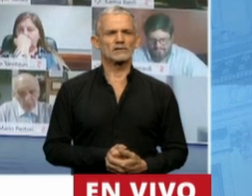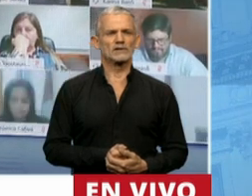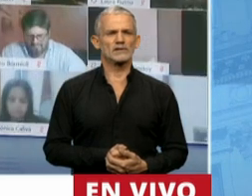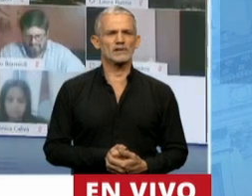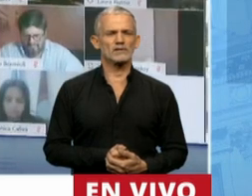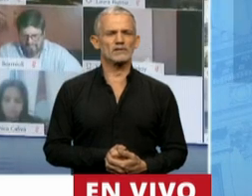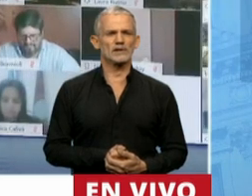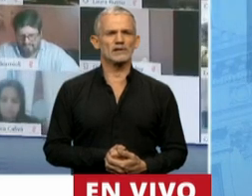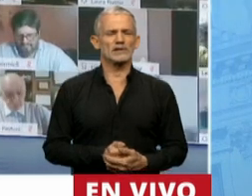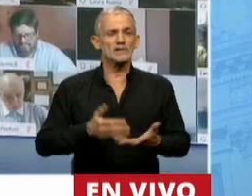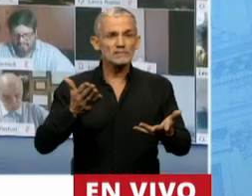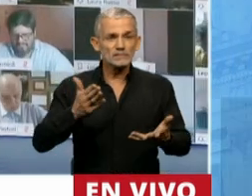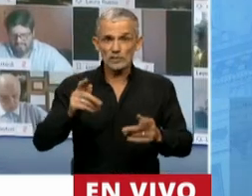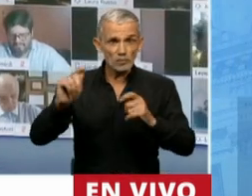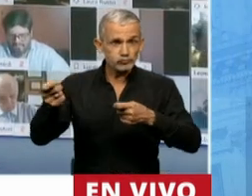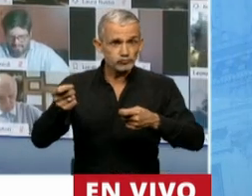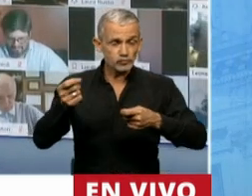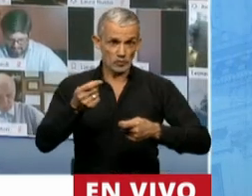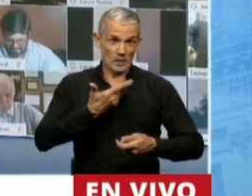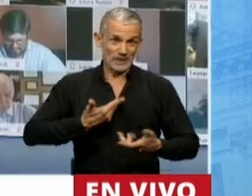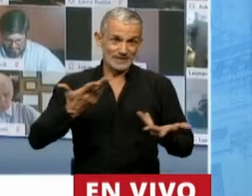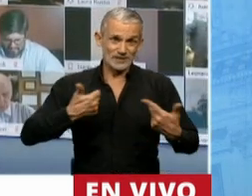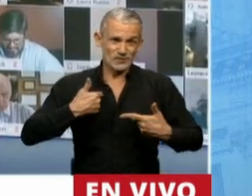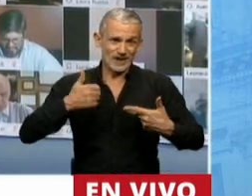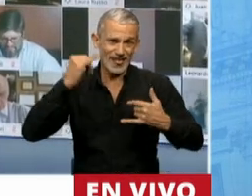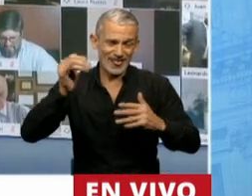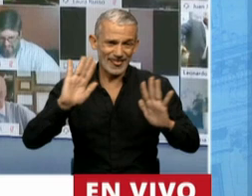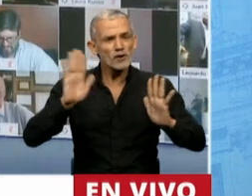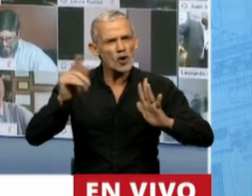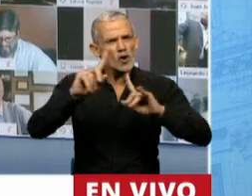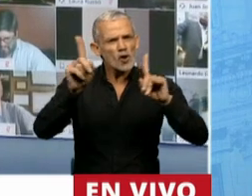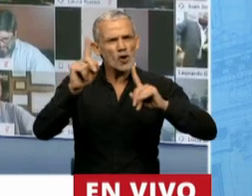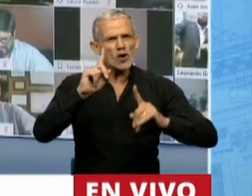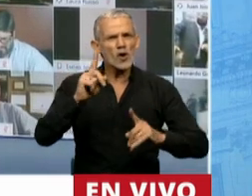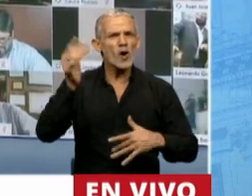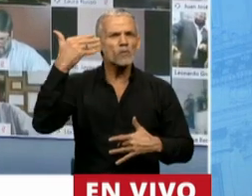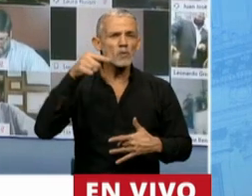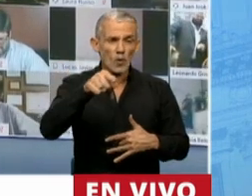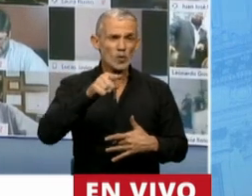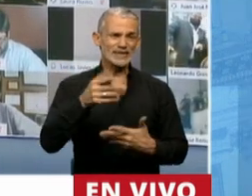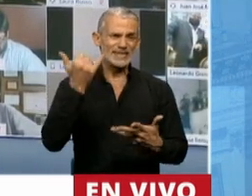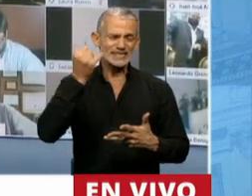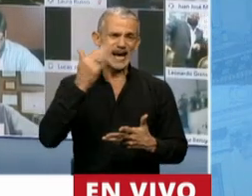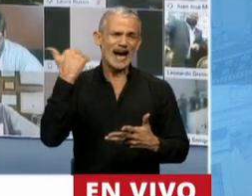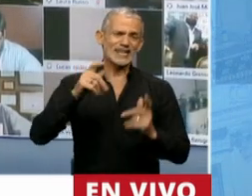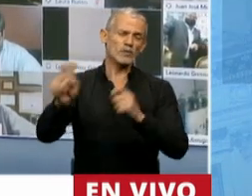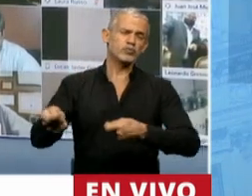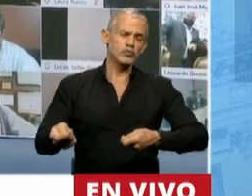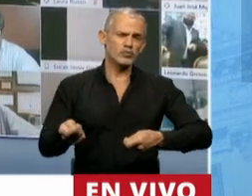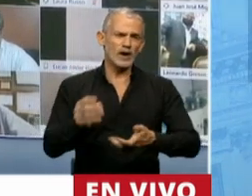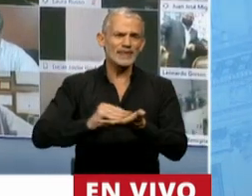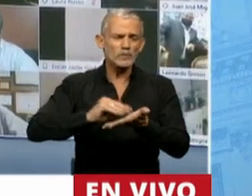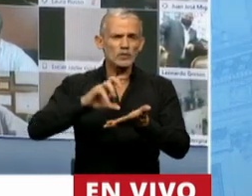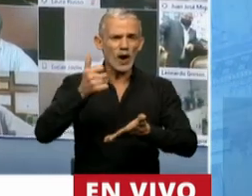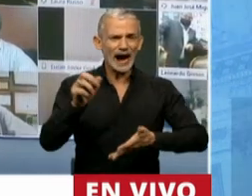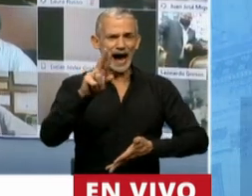proyecto tiene que darle la palabra a usted presidente yo no diputado tiene la palabra usted ya le había cedido el uso de la palabra al